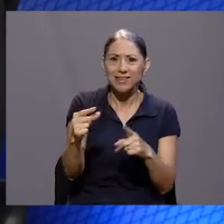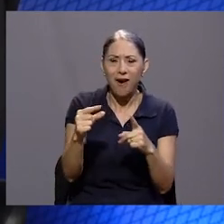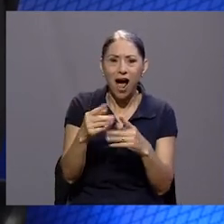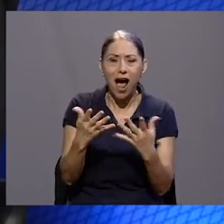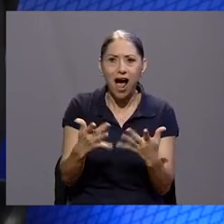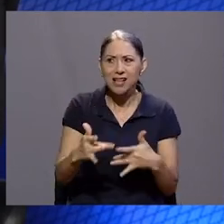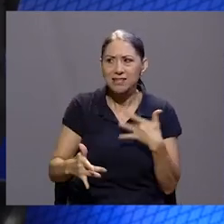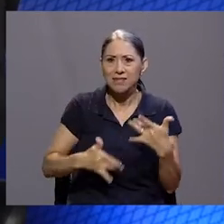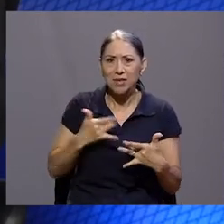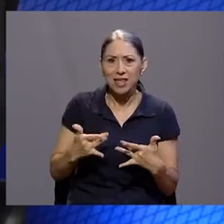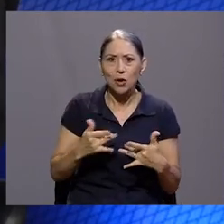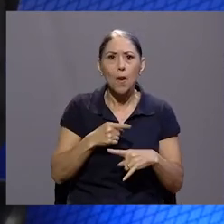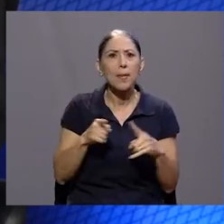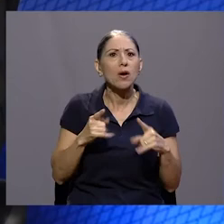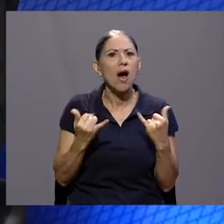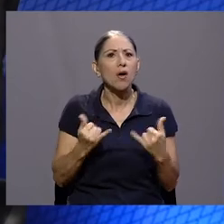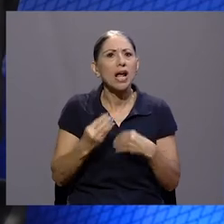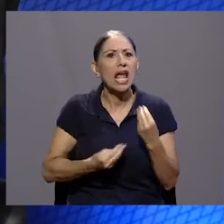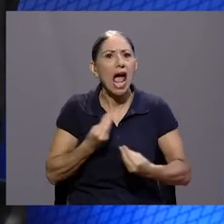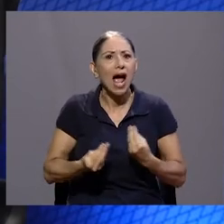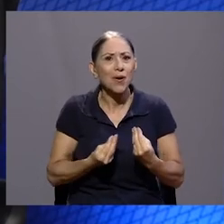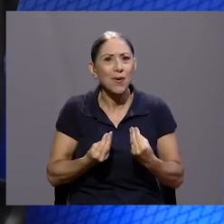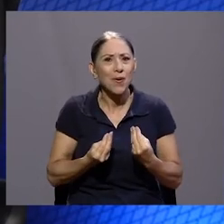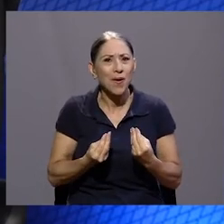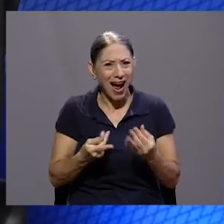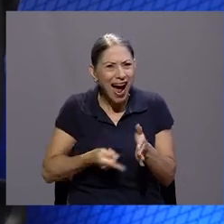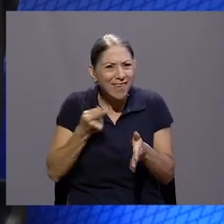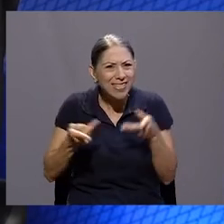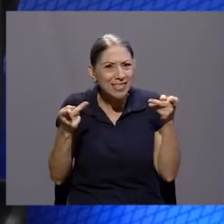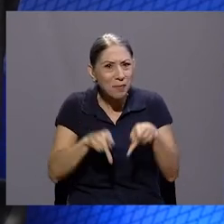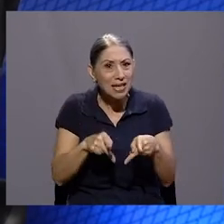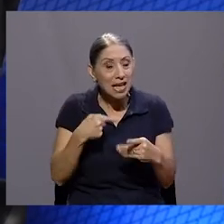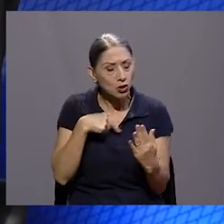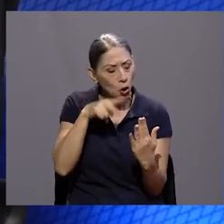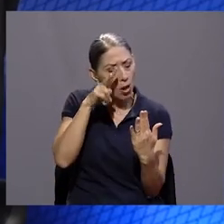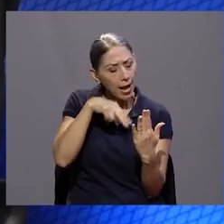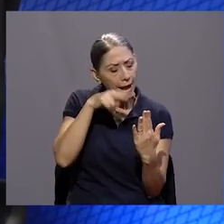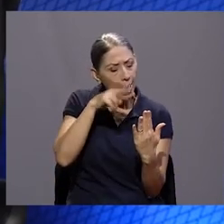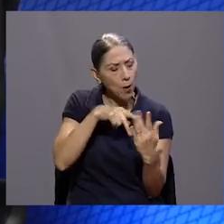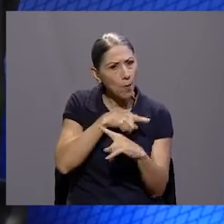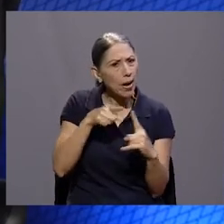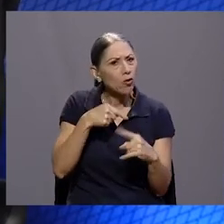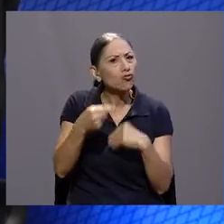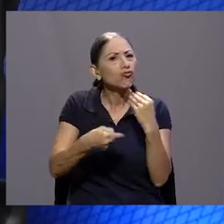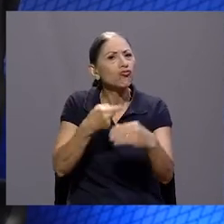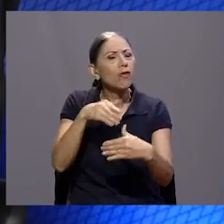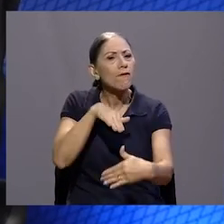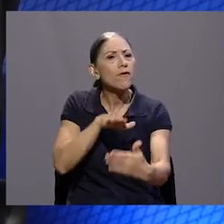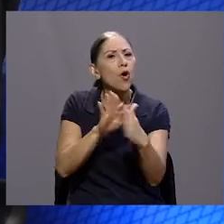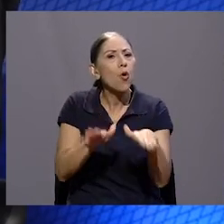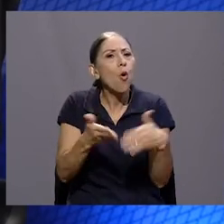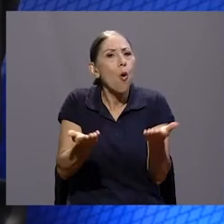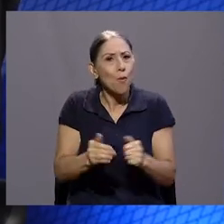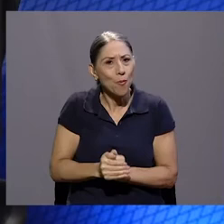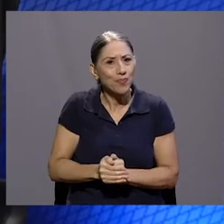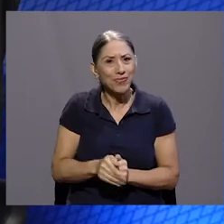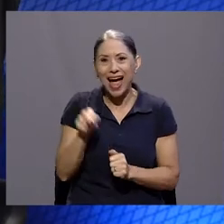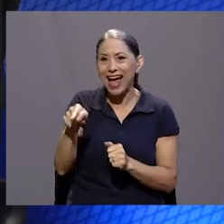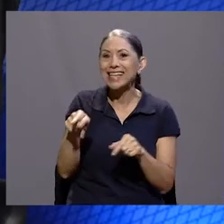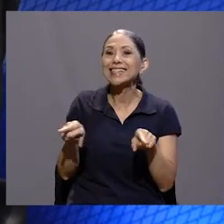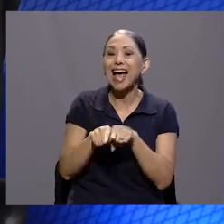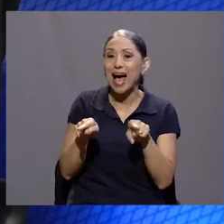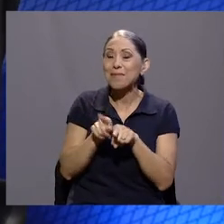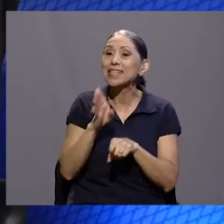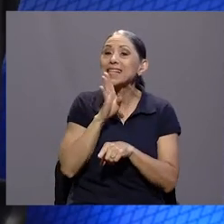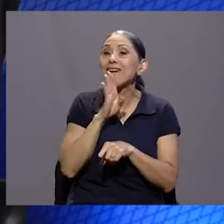eso sucede leo sobre algo pero no encuentro herramientas para poder darle frente en este mismo artículo se ha hablado un término que el florecer cuando